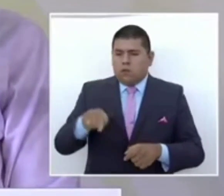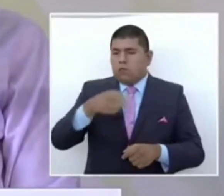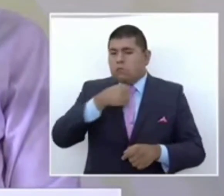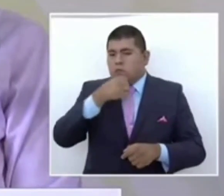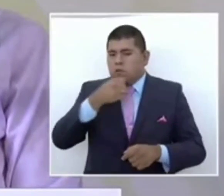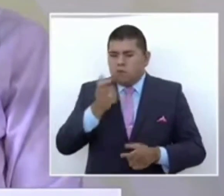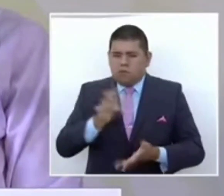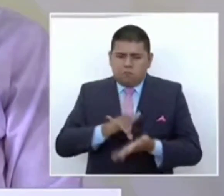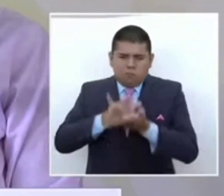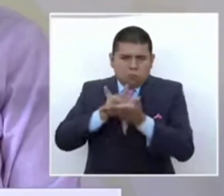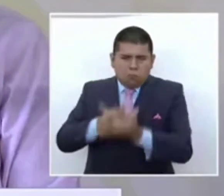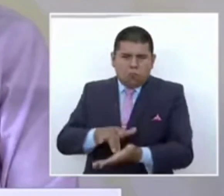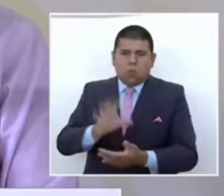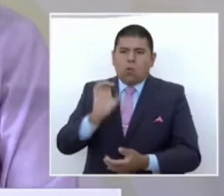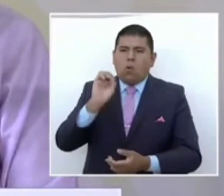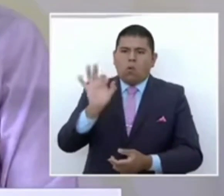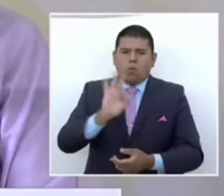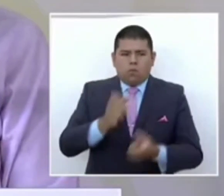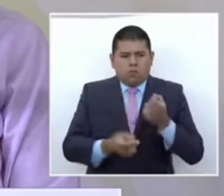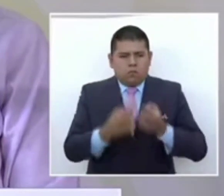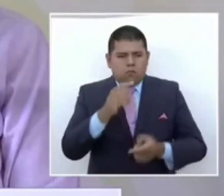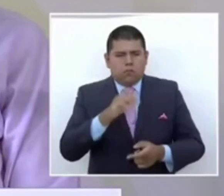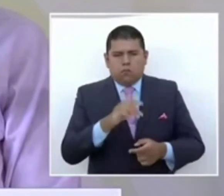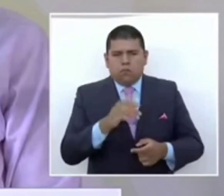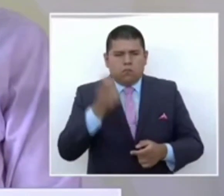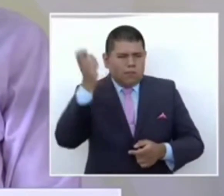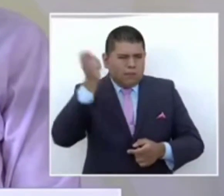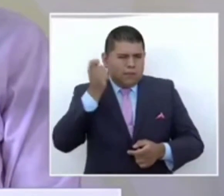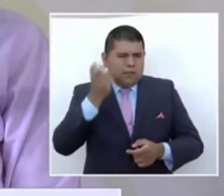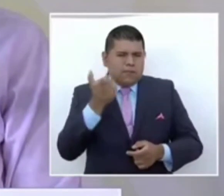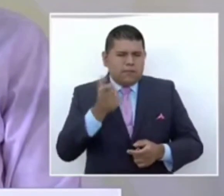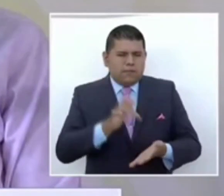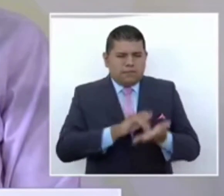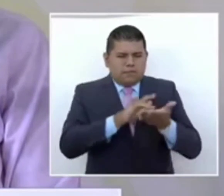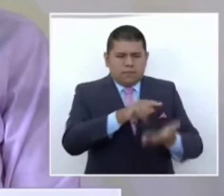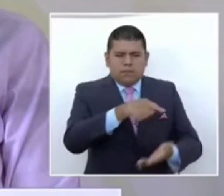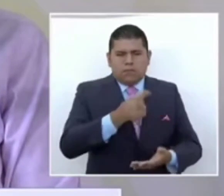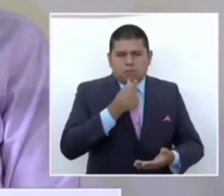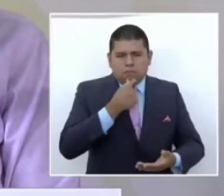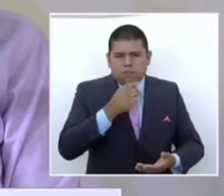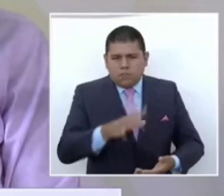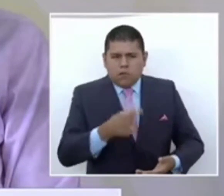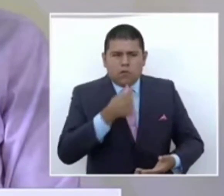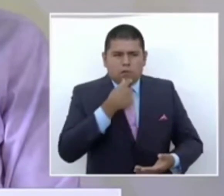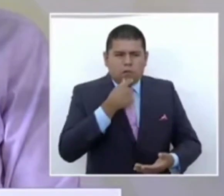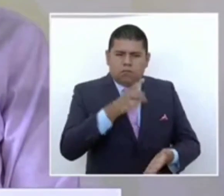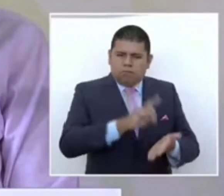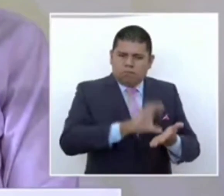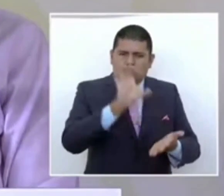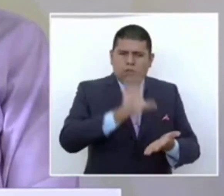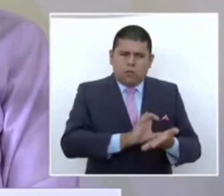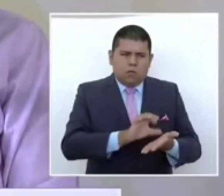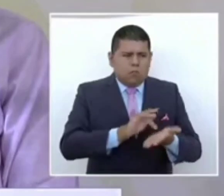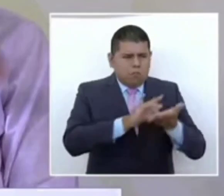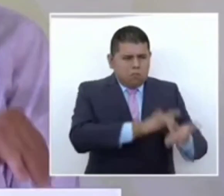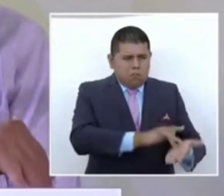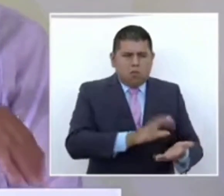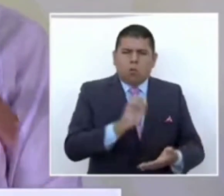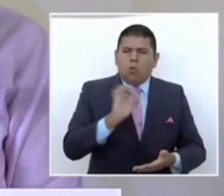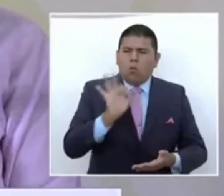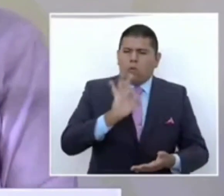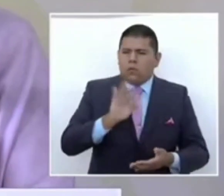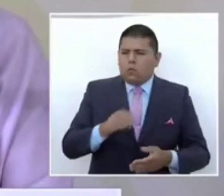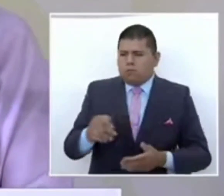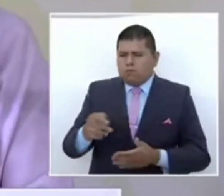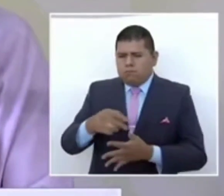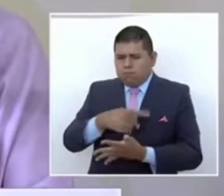mayor, o una pensión porque es una niña, un niño con discapacidad, o está en el